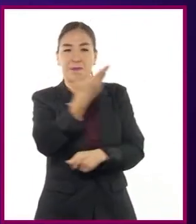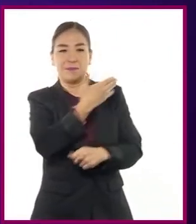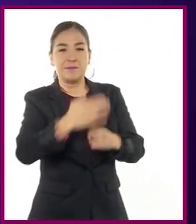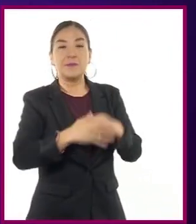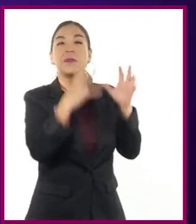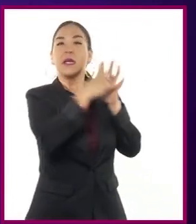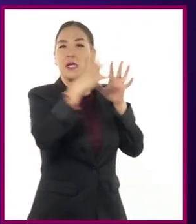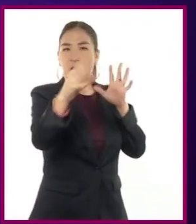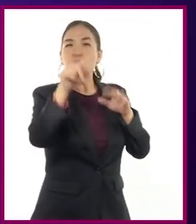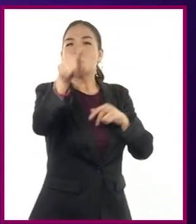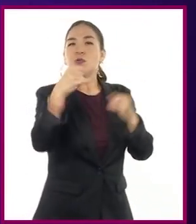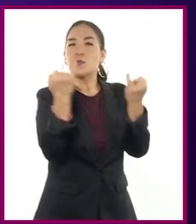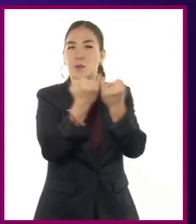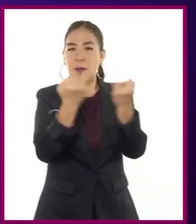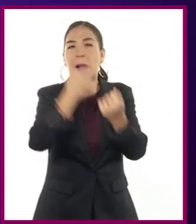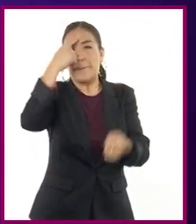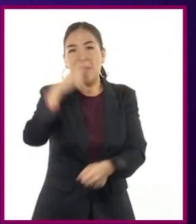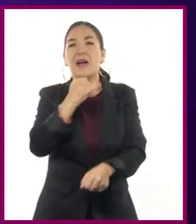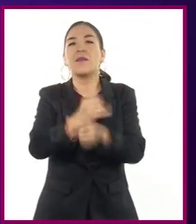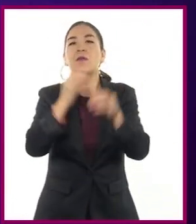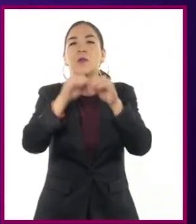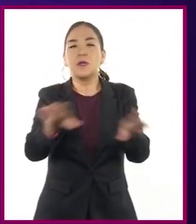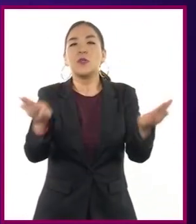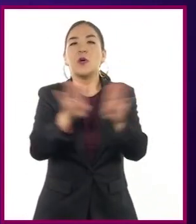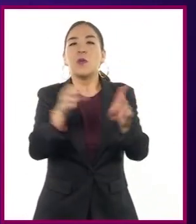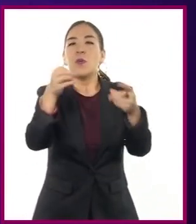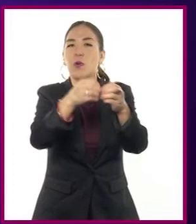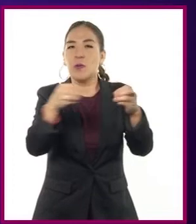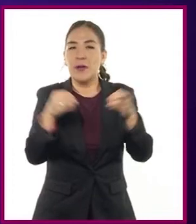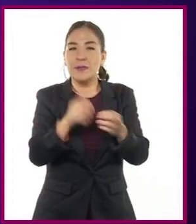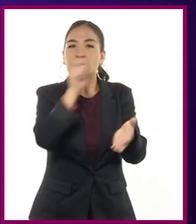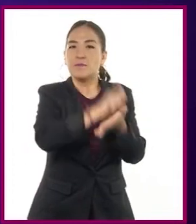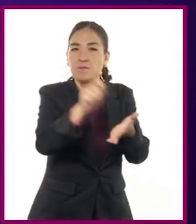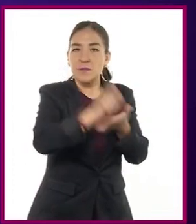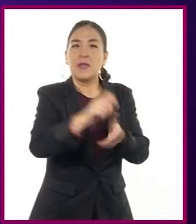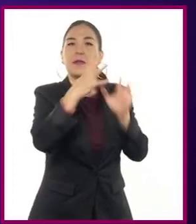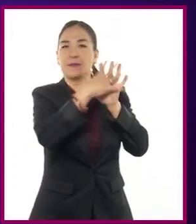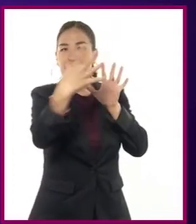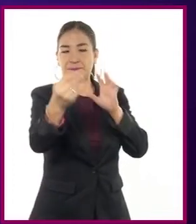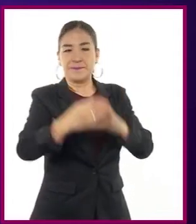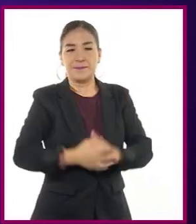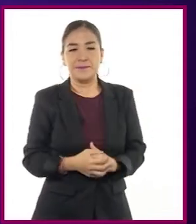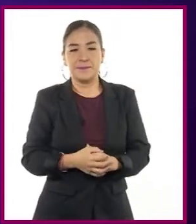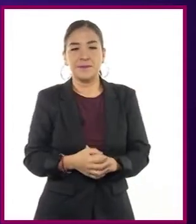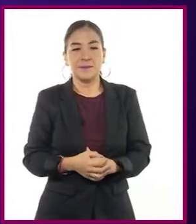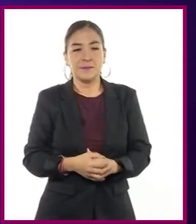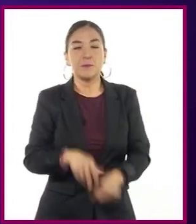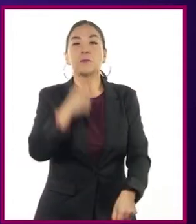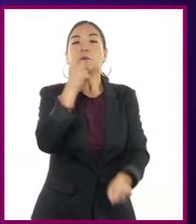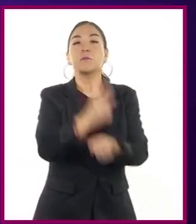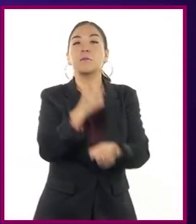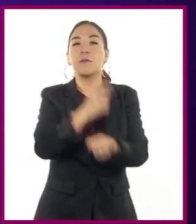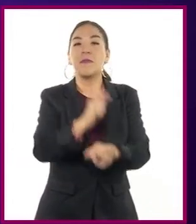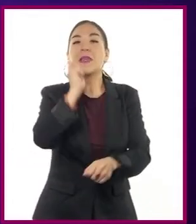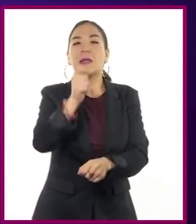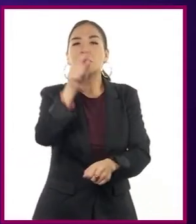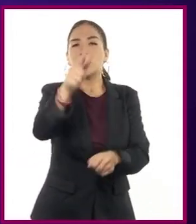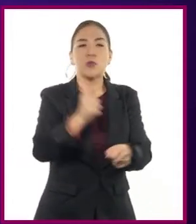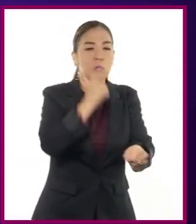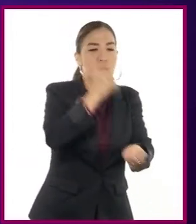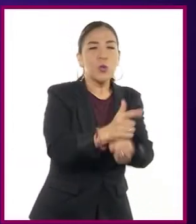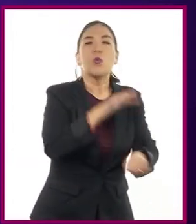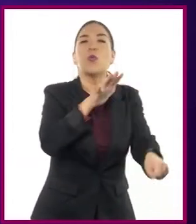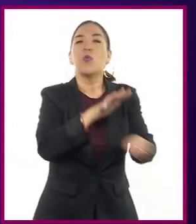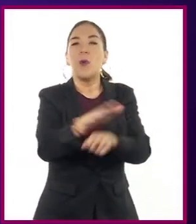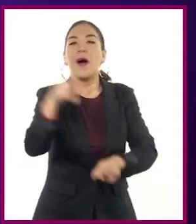nos ayude a organizar la información del proyecto y las respectivas fases. Lo primero es identificar cuál es